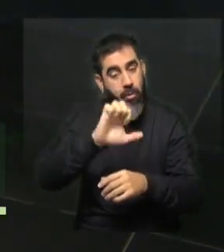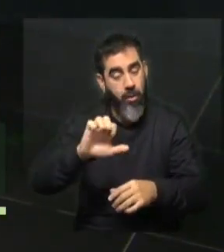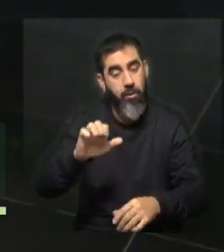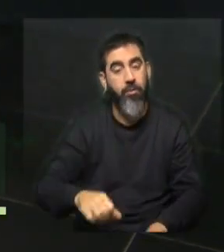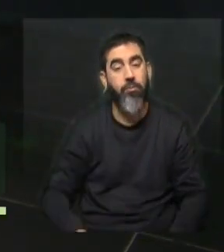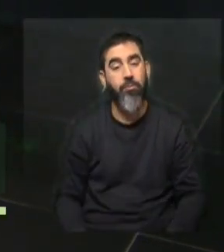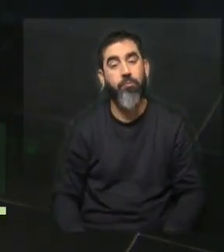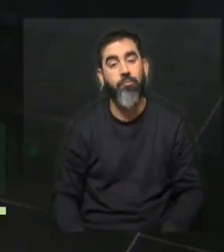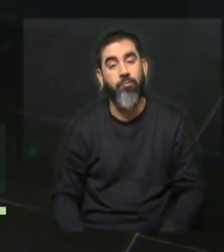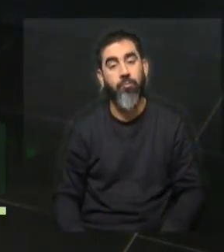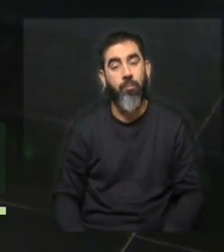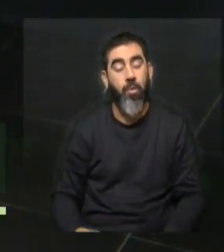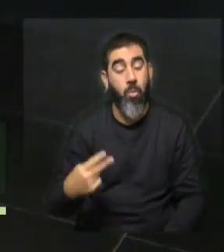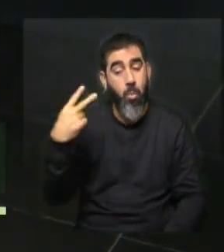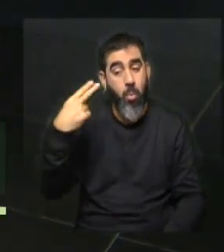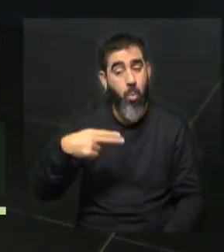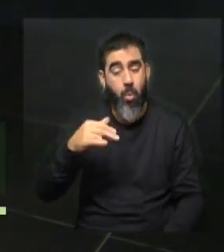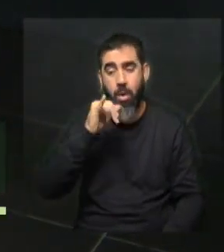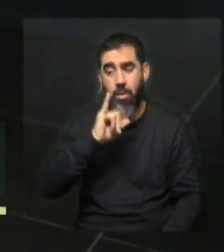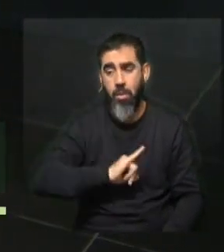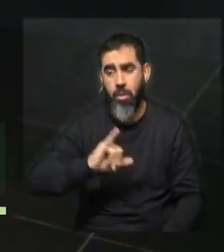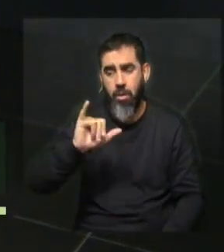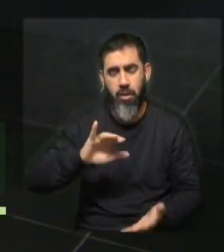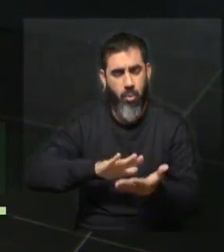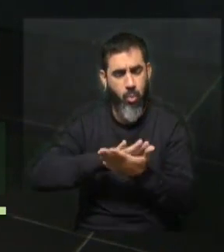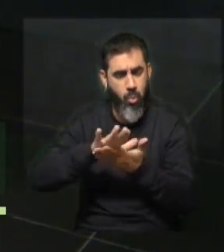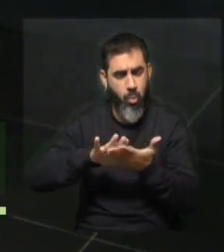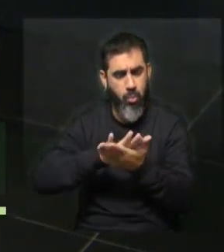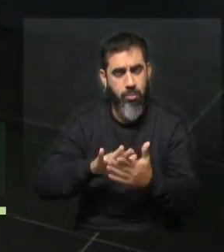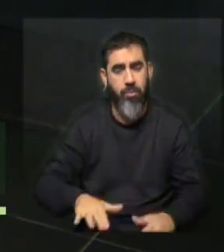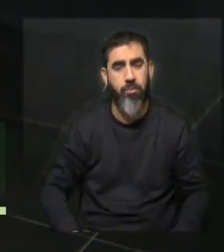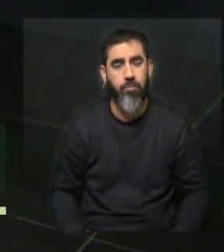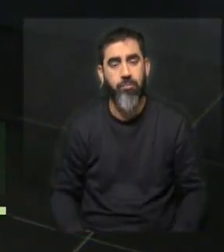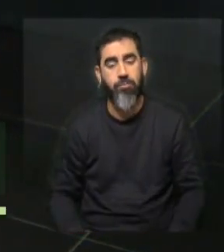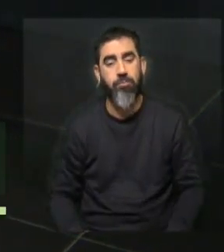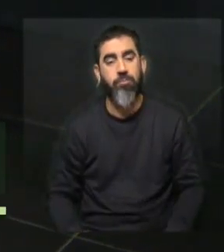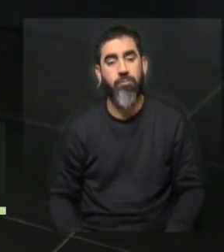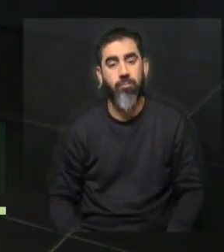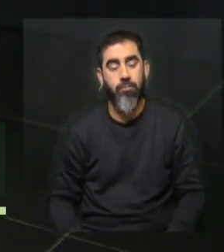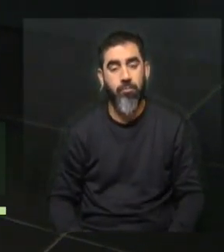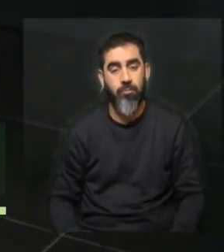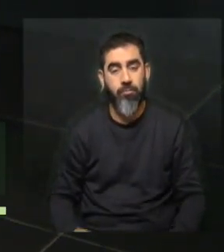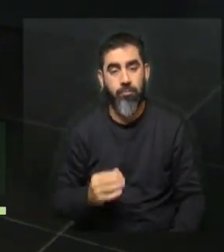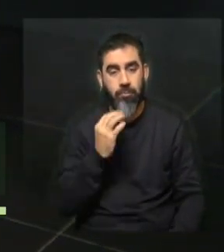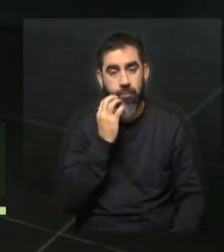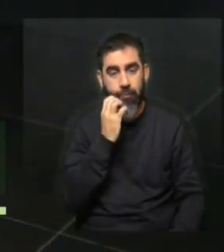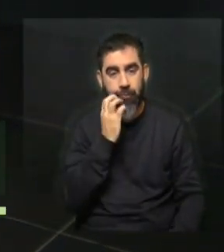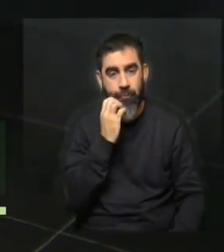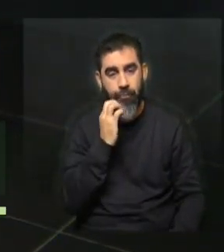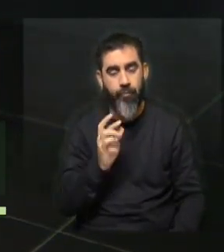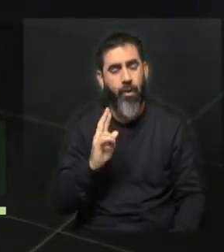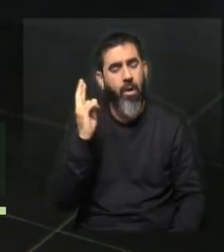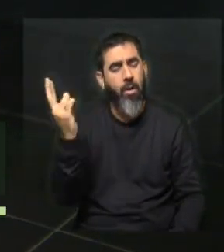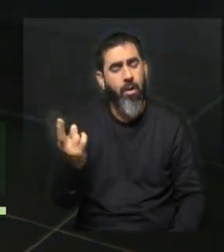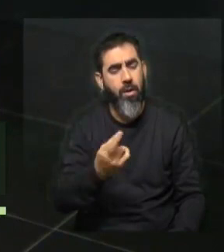nunca se se denunció nada ni se ni se planteó ninguna irregularidad este llama